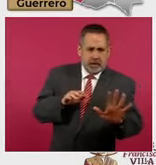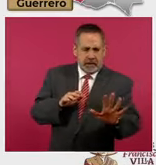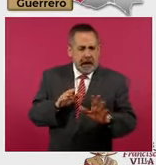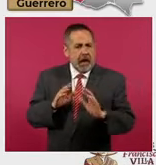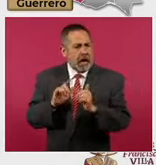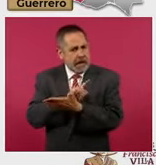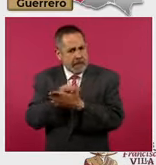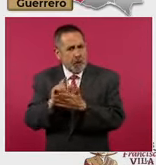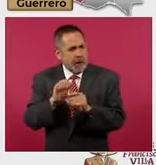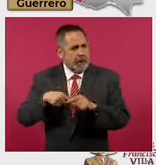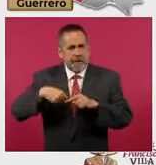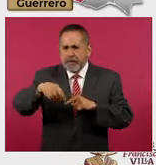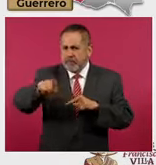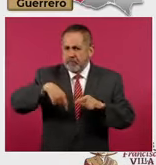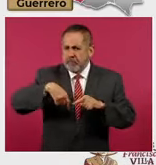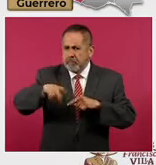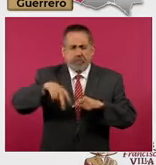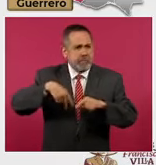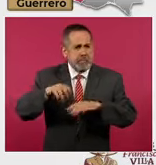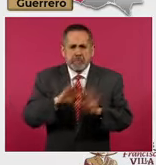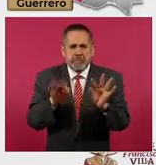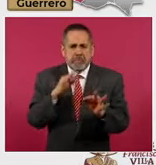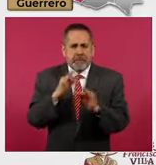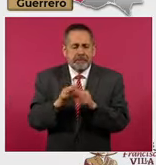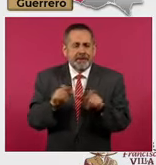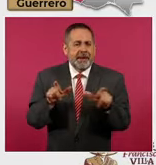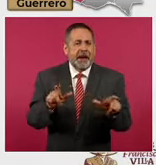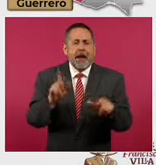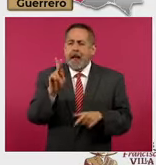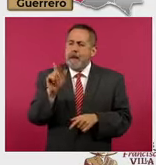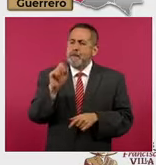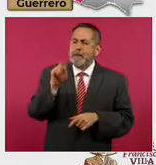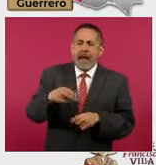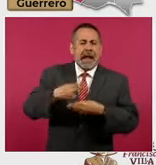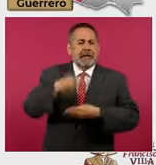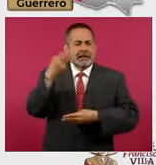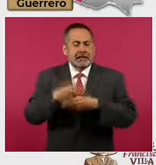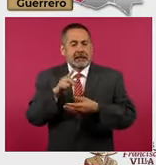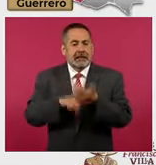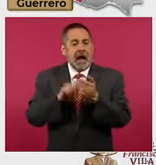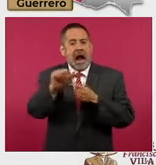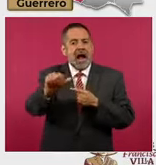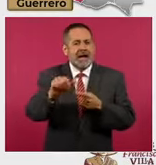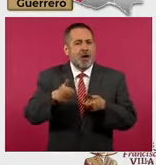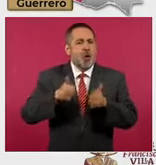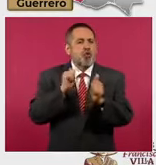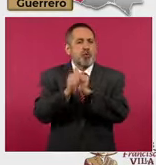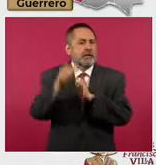han puesto en ejecución lo que es el plan casetas, la autopista del Sol, carreteras seguras.